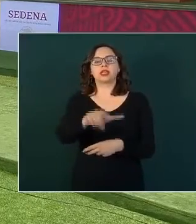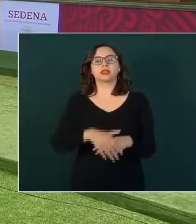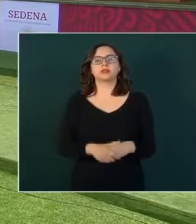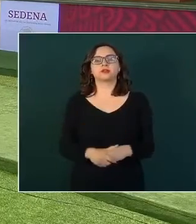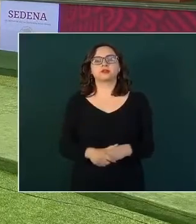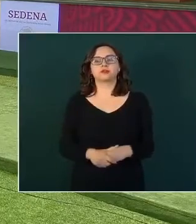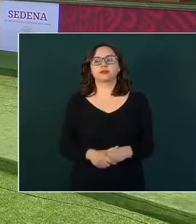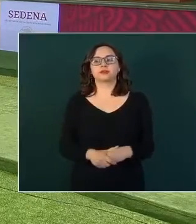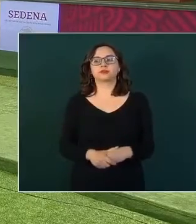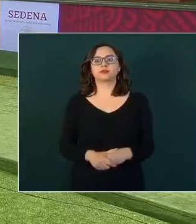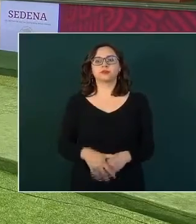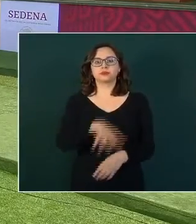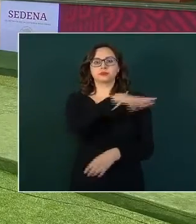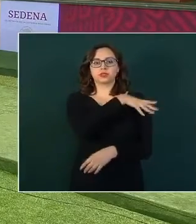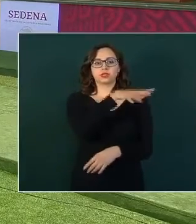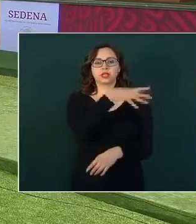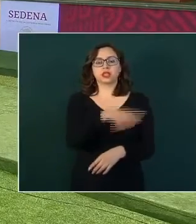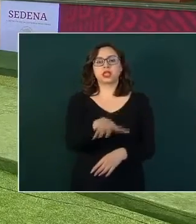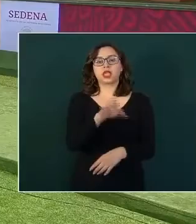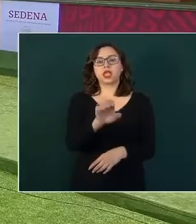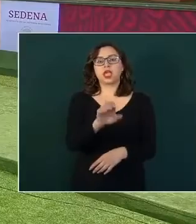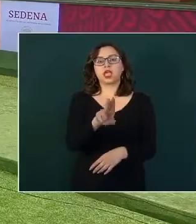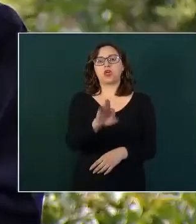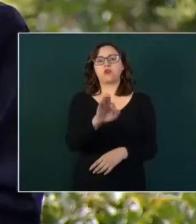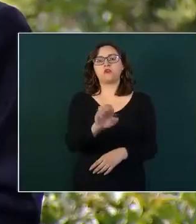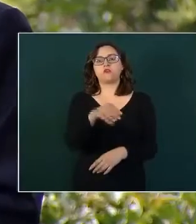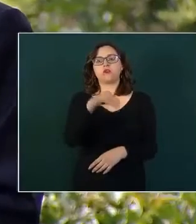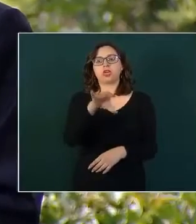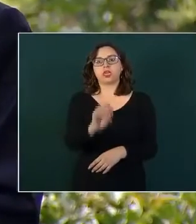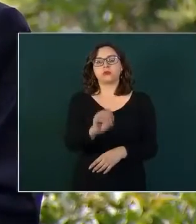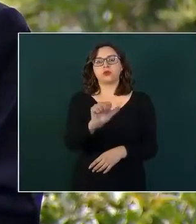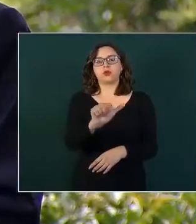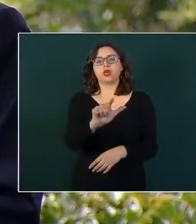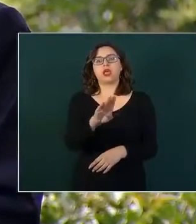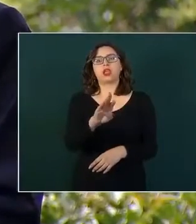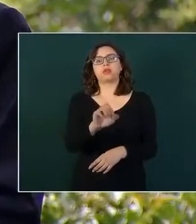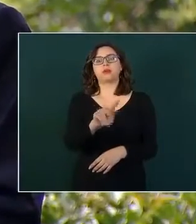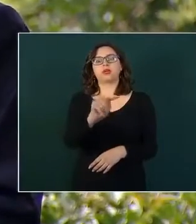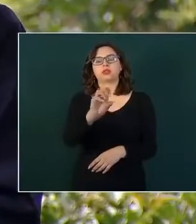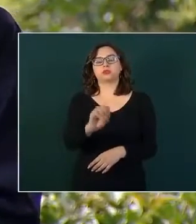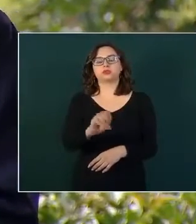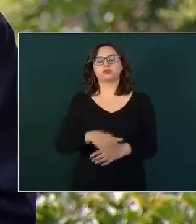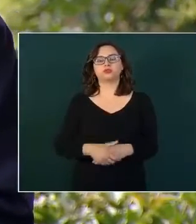General Efemio Alberto Ibarra Flores,